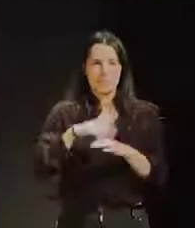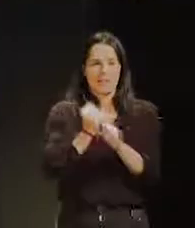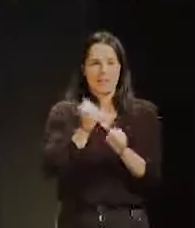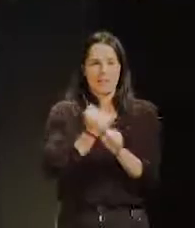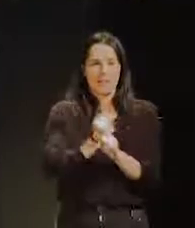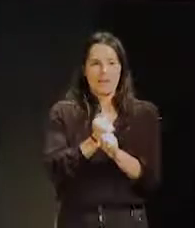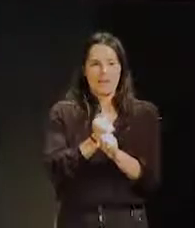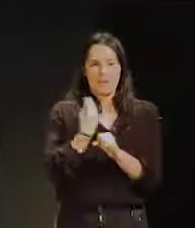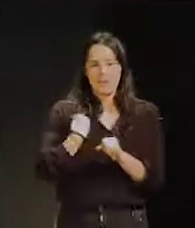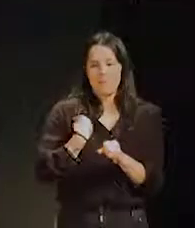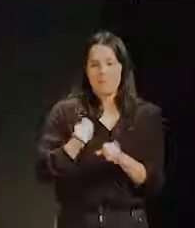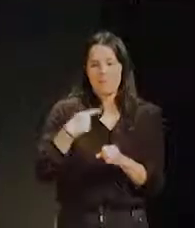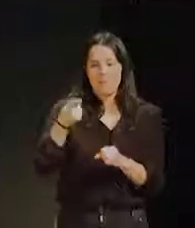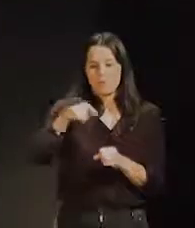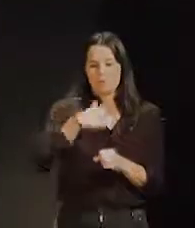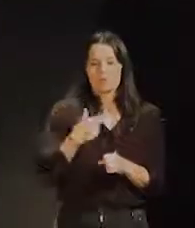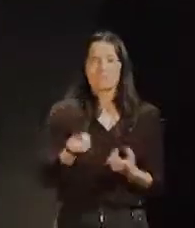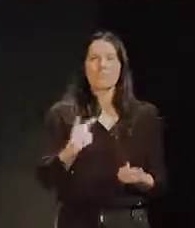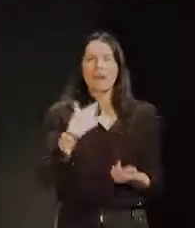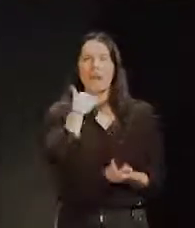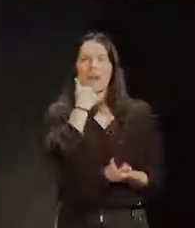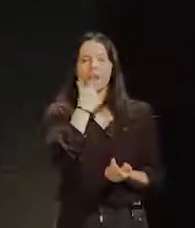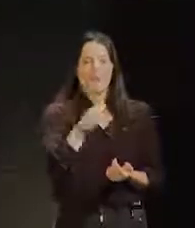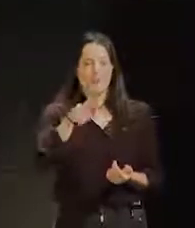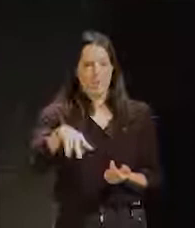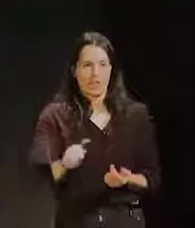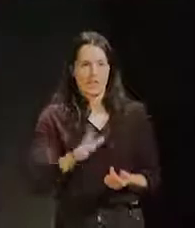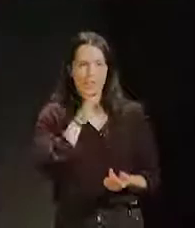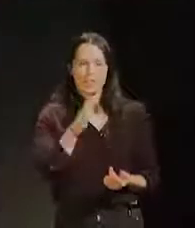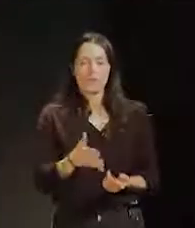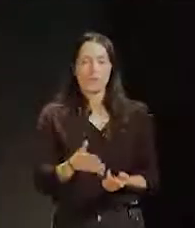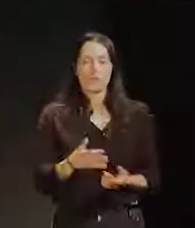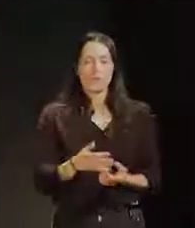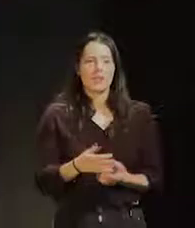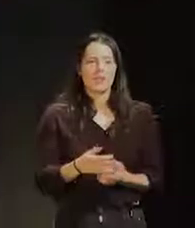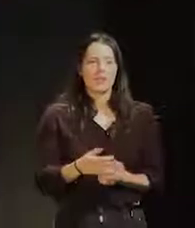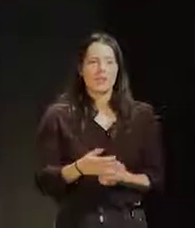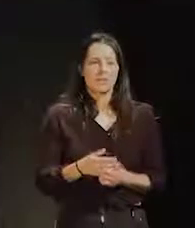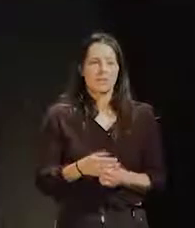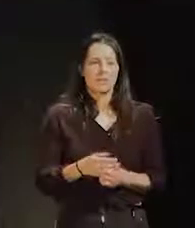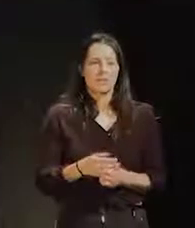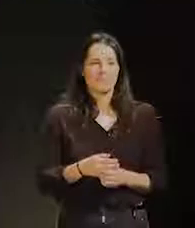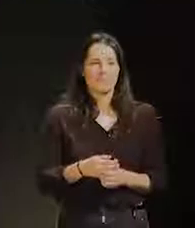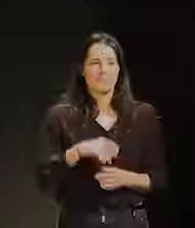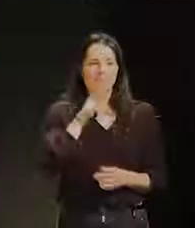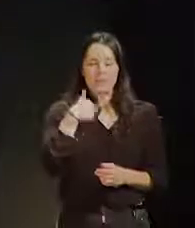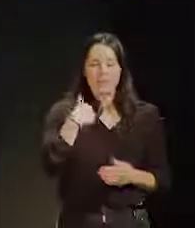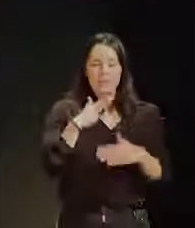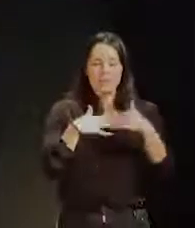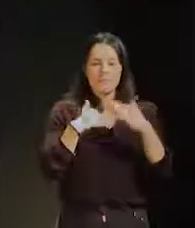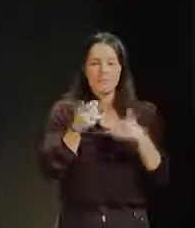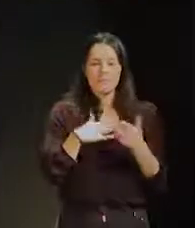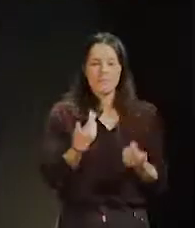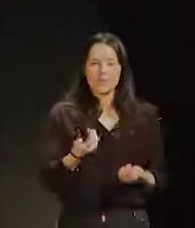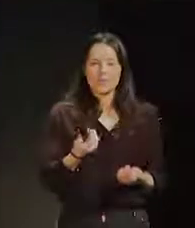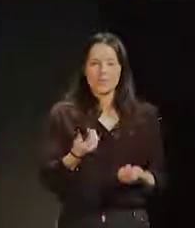a lo que nos... No es tan simple para mí porque mi percurso fue bastante,